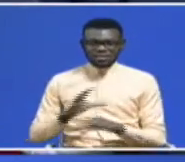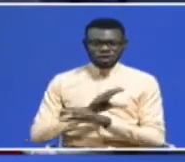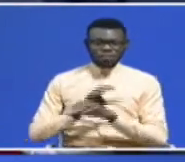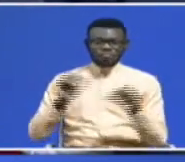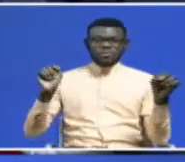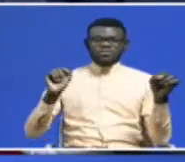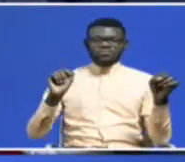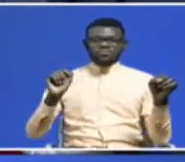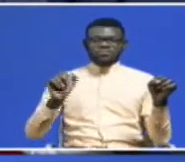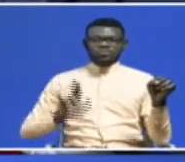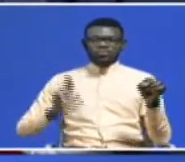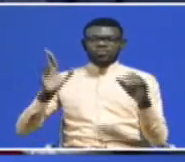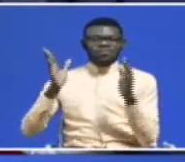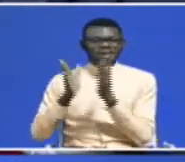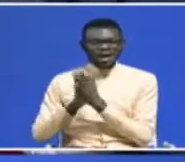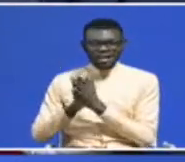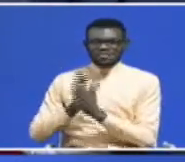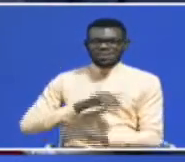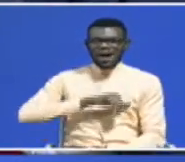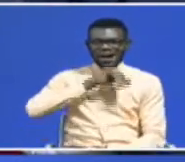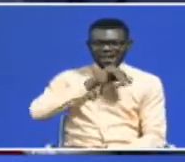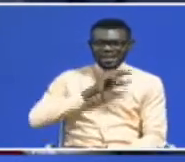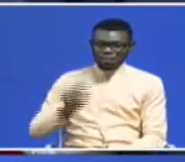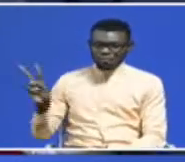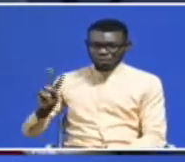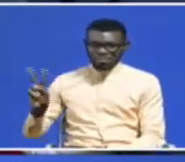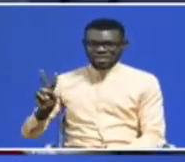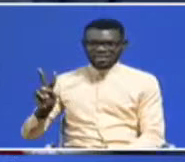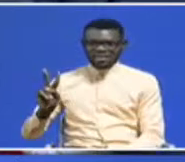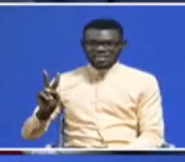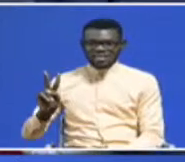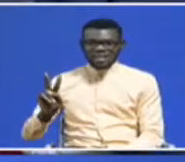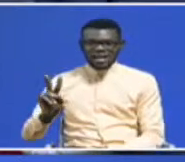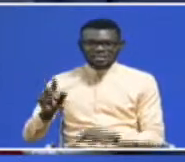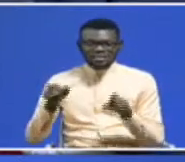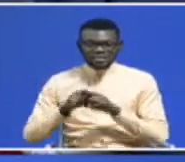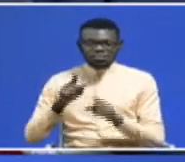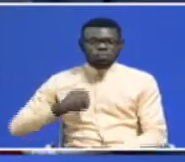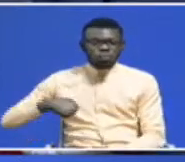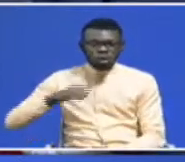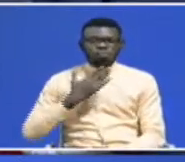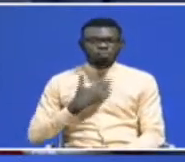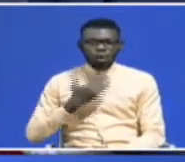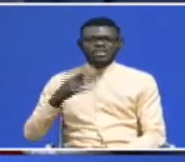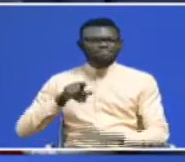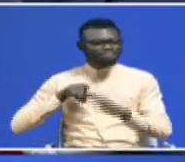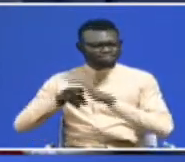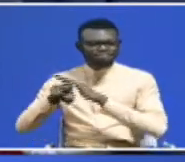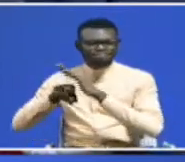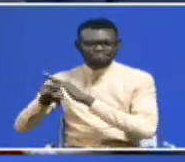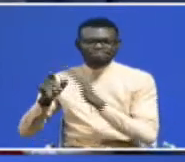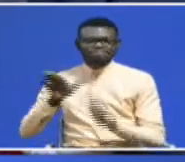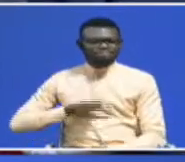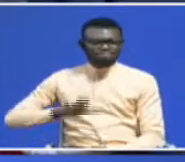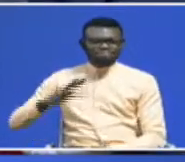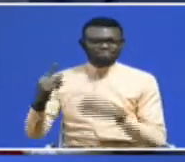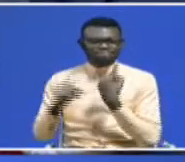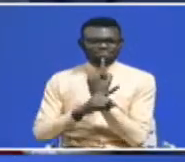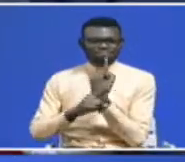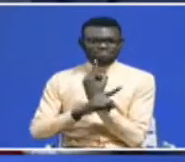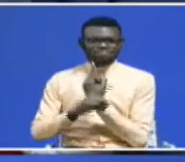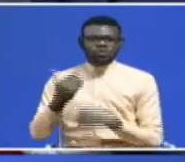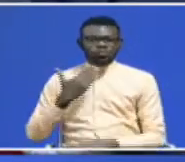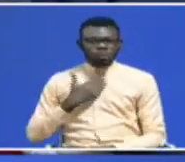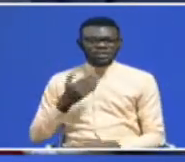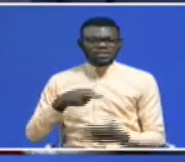wetu, and the former prime minister, the two principals, and we are going to tutaenda kila sehemu katika hii inchi ndio